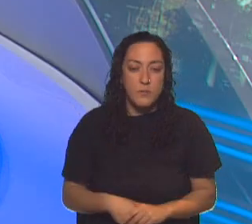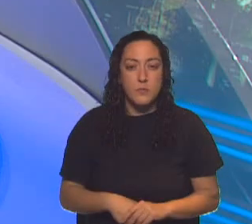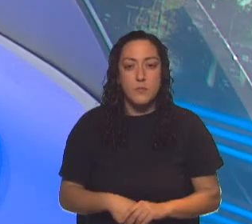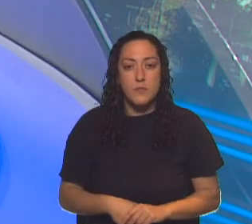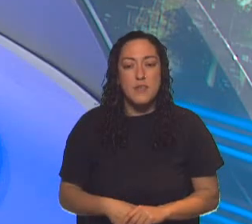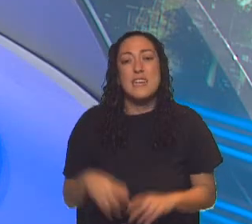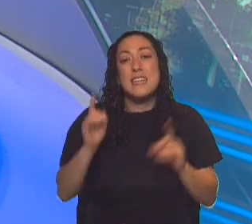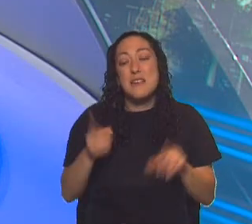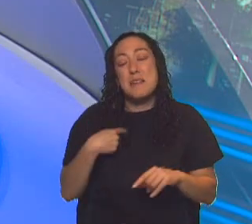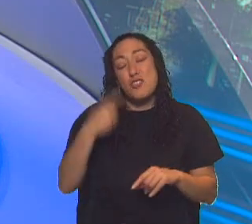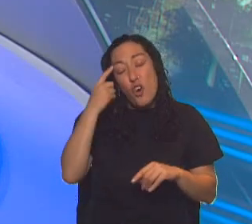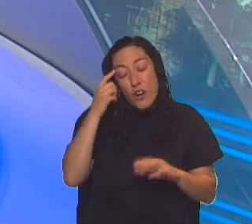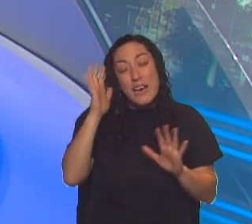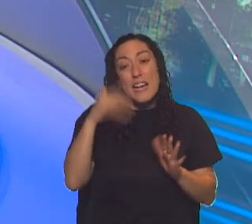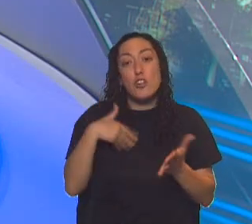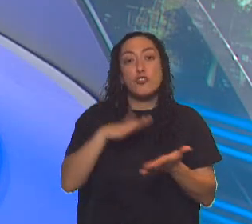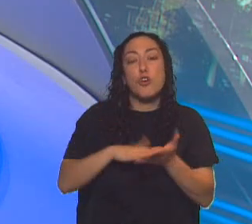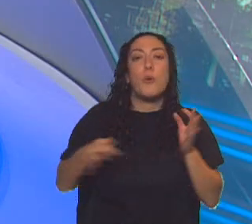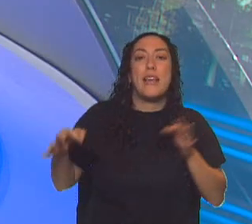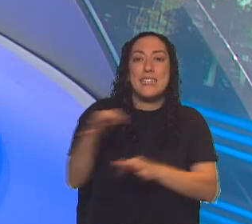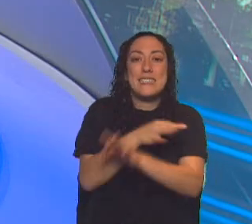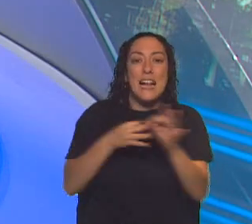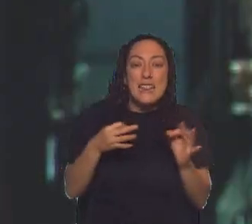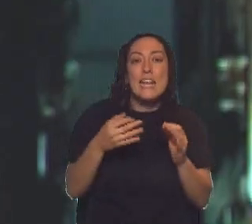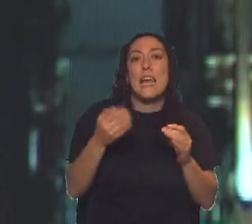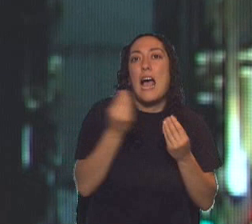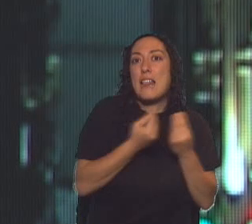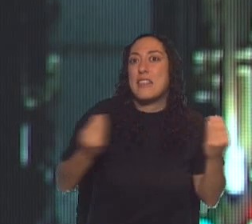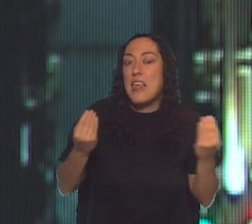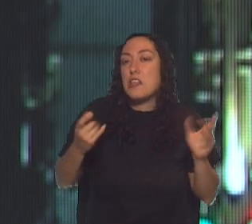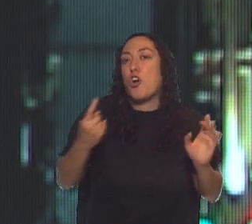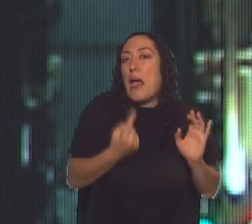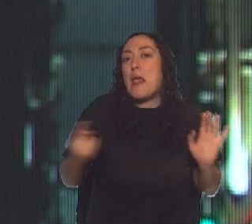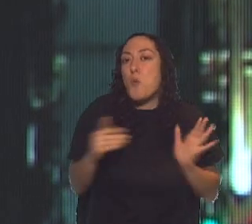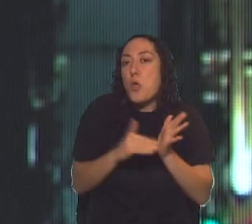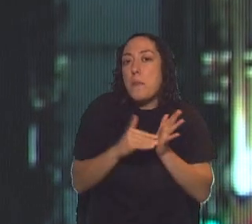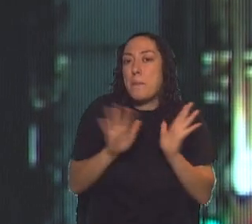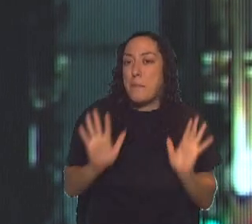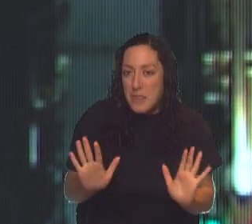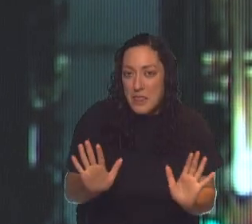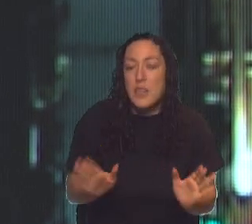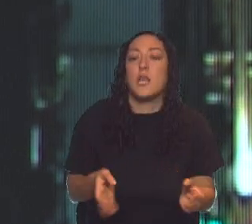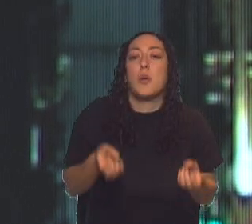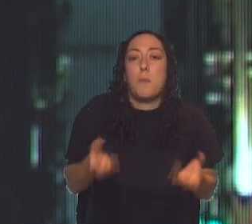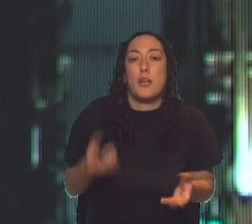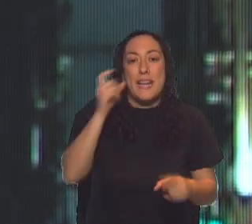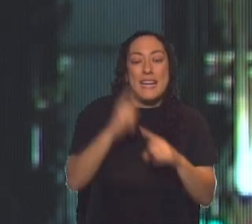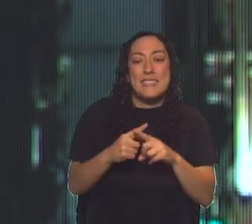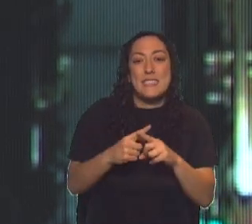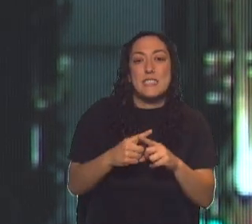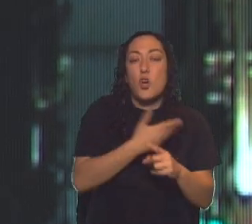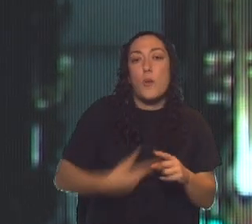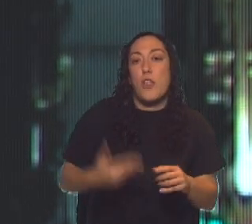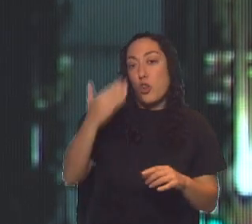creo Es que también depende de la estrategia de cada candidato porque este tanto el ex gobernador de Córdoba